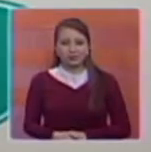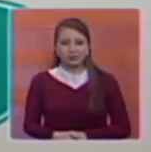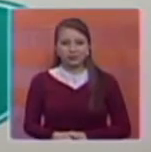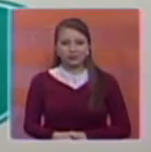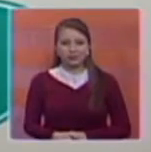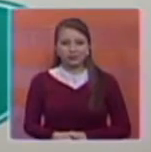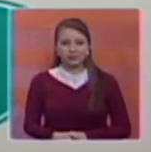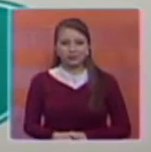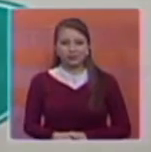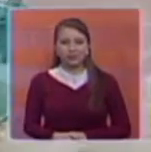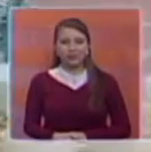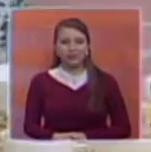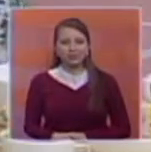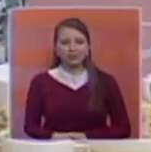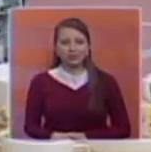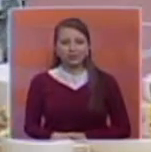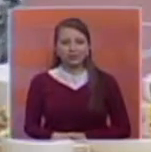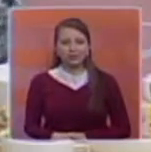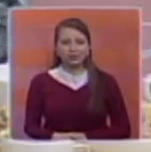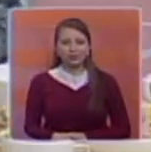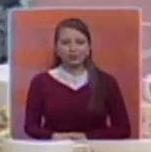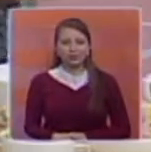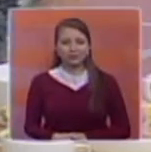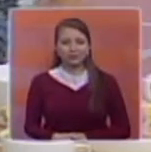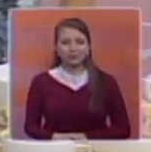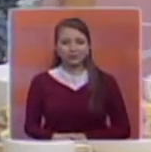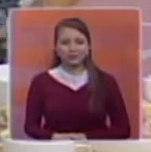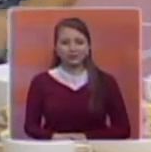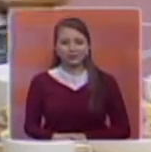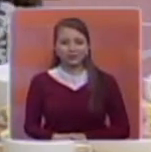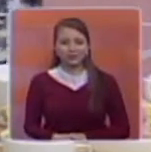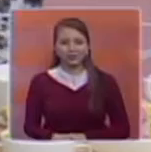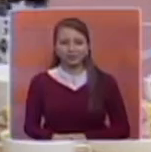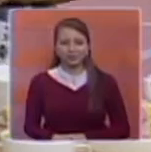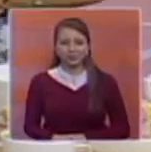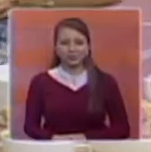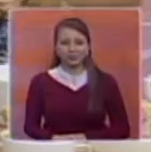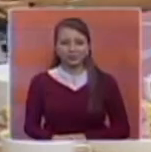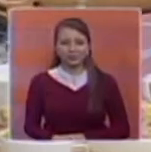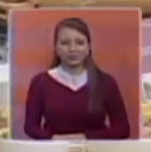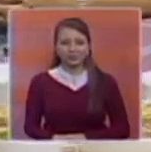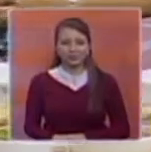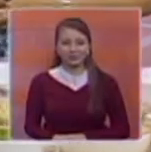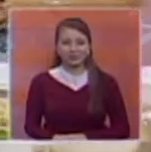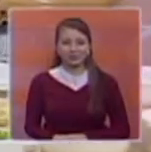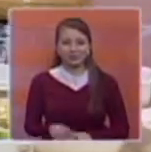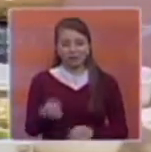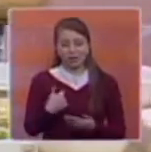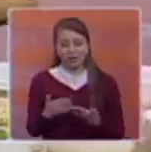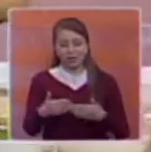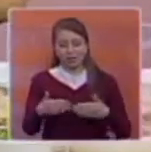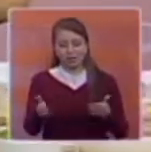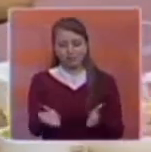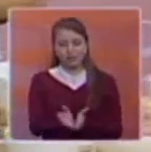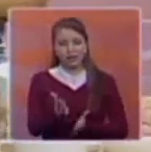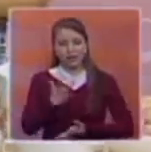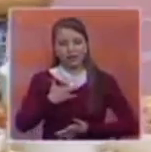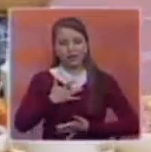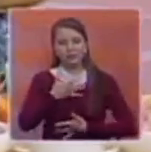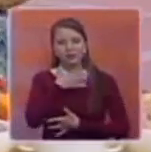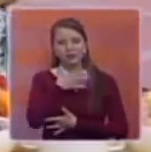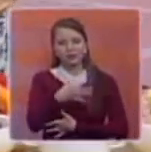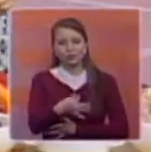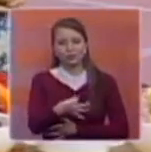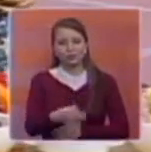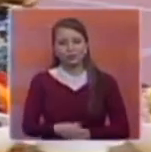9:30, ni siquiera y 31, así que estamos puntualitos el día de hoy para cocinar y para preparar este plato que al menos a mí me deleita,